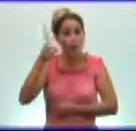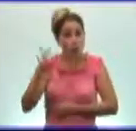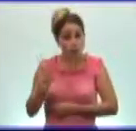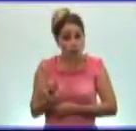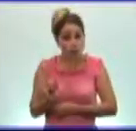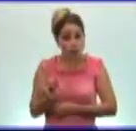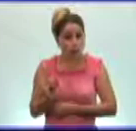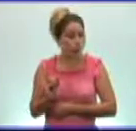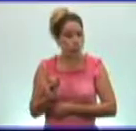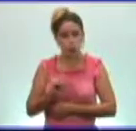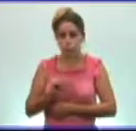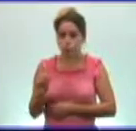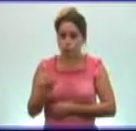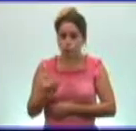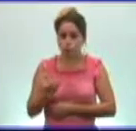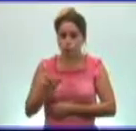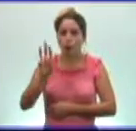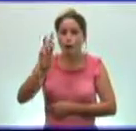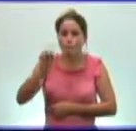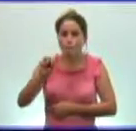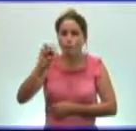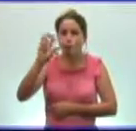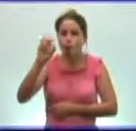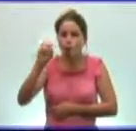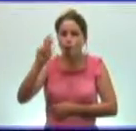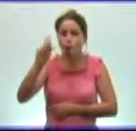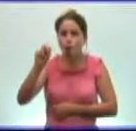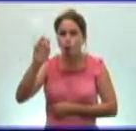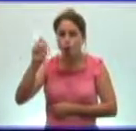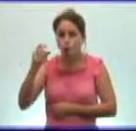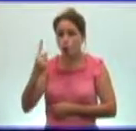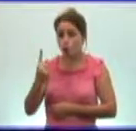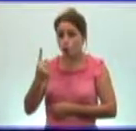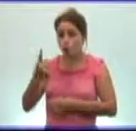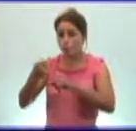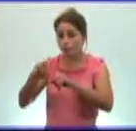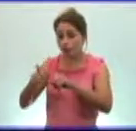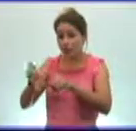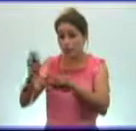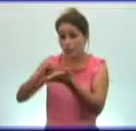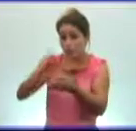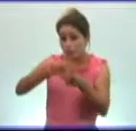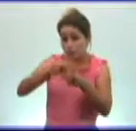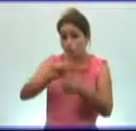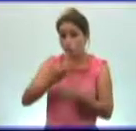di que indica la cantidad de átomos de oxígeno que hay en la molécula.